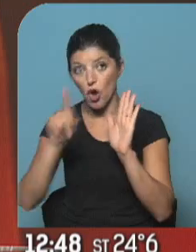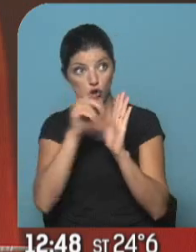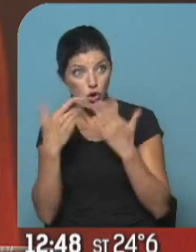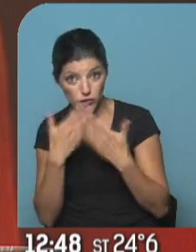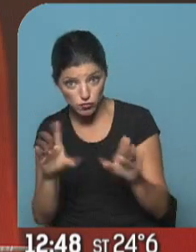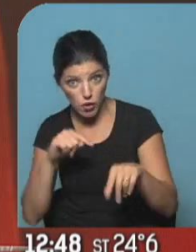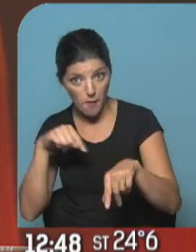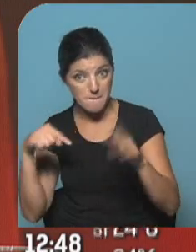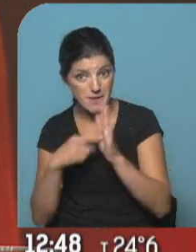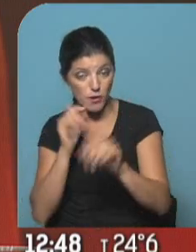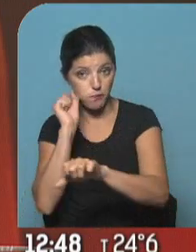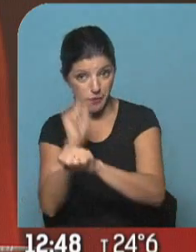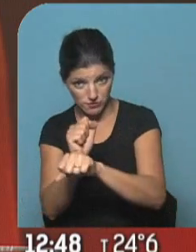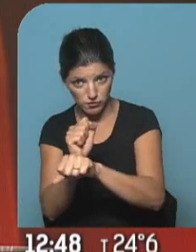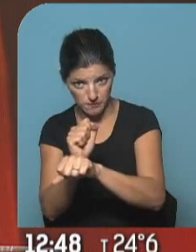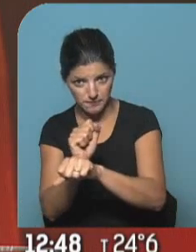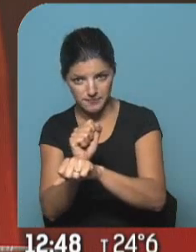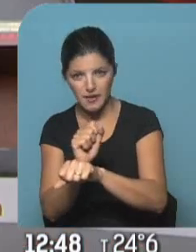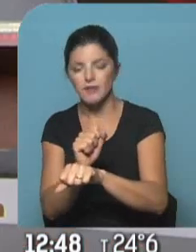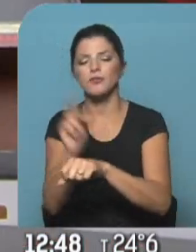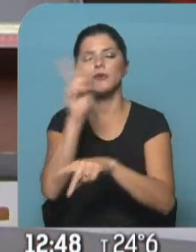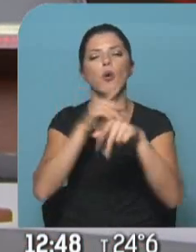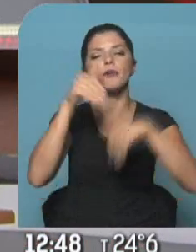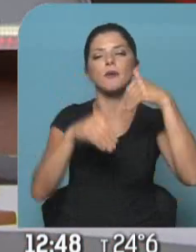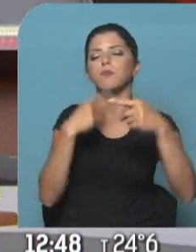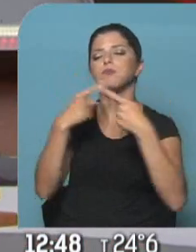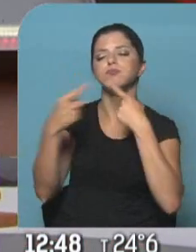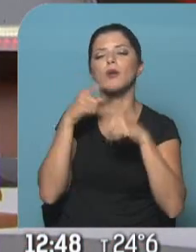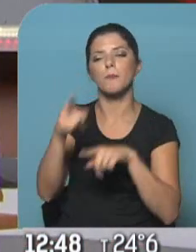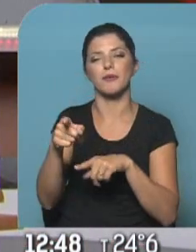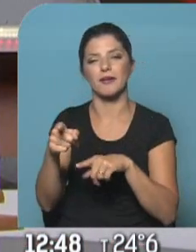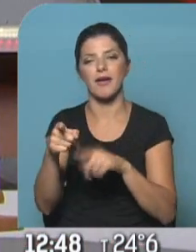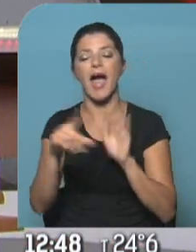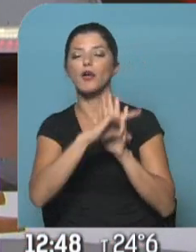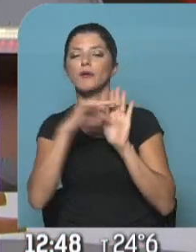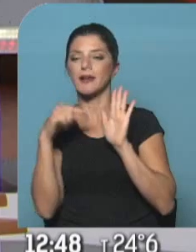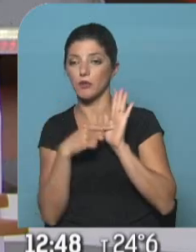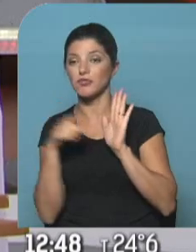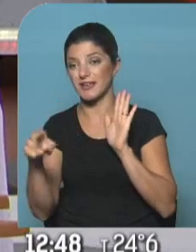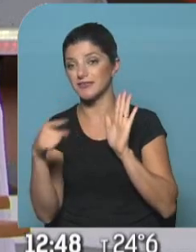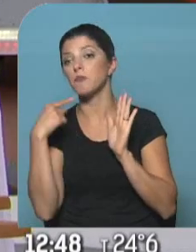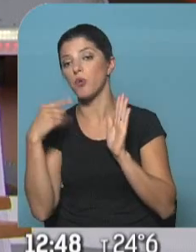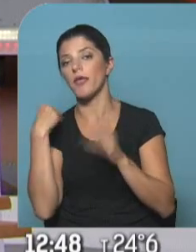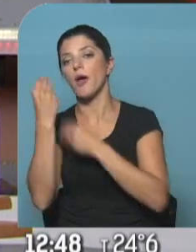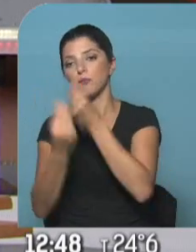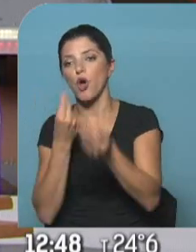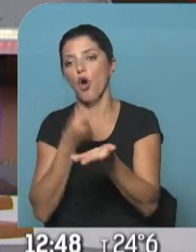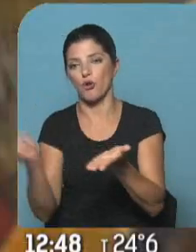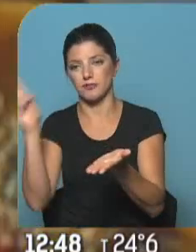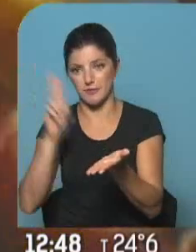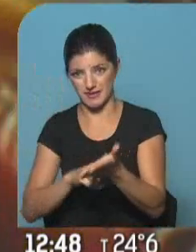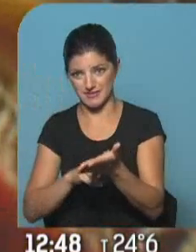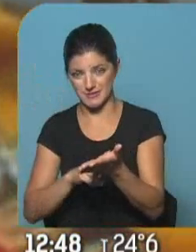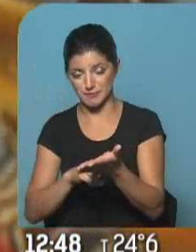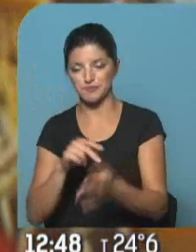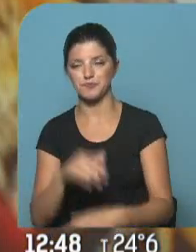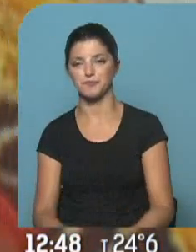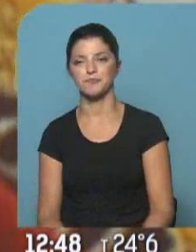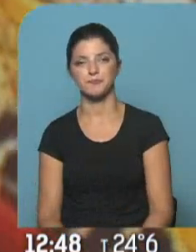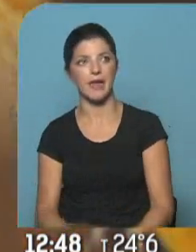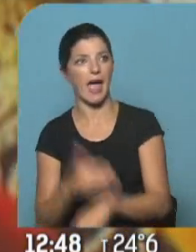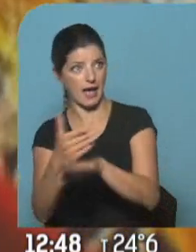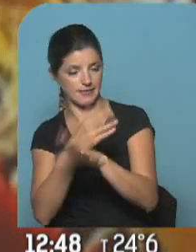popular vaya dirigida a él. ¿Por qué? Porque apunta a eliminar la cláusula por la cual se puede presentar nuevamente Correa. Me gustaría, antes de